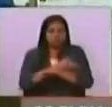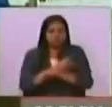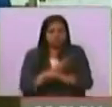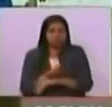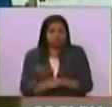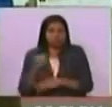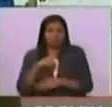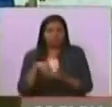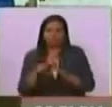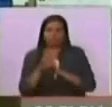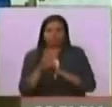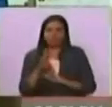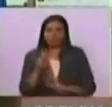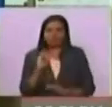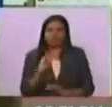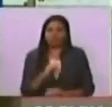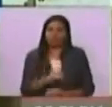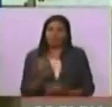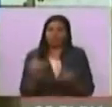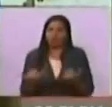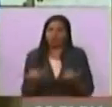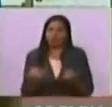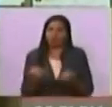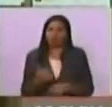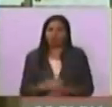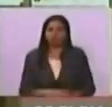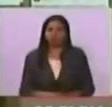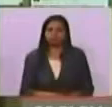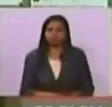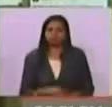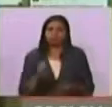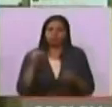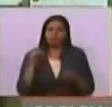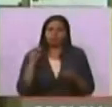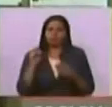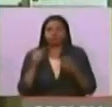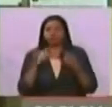esa, Ravel? Ahora, punto uno.